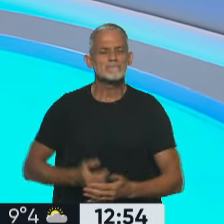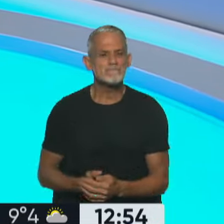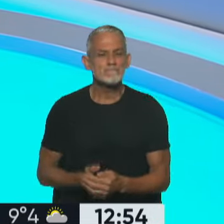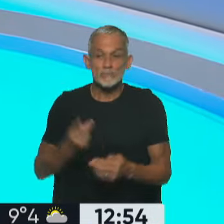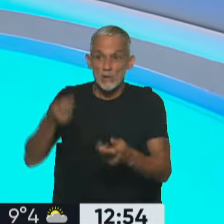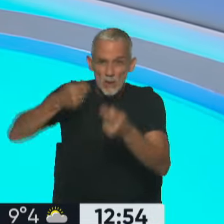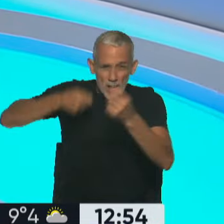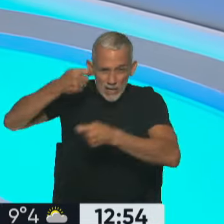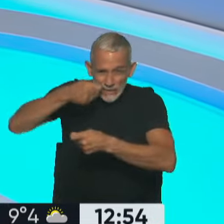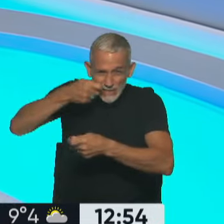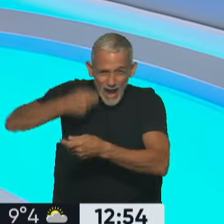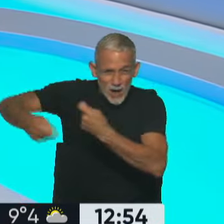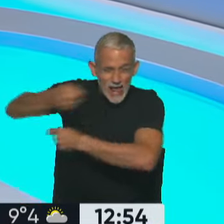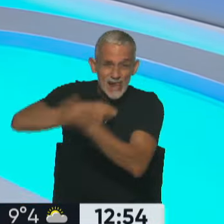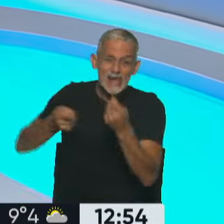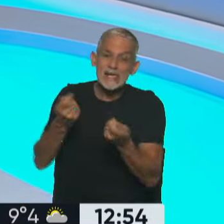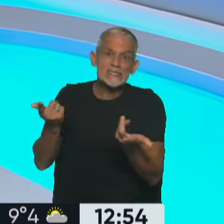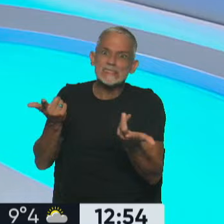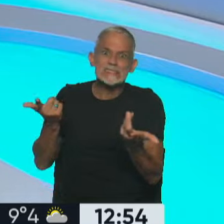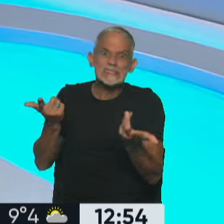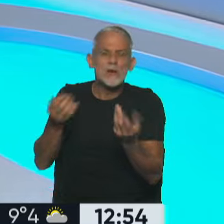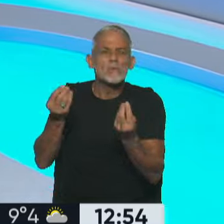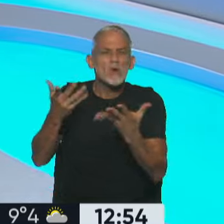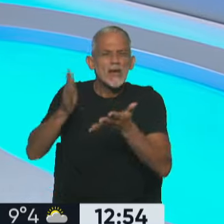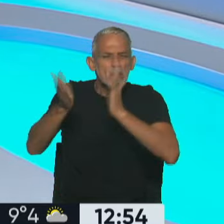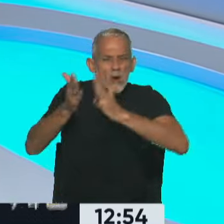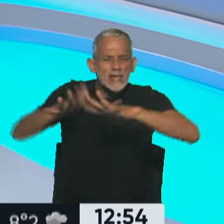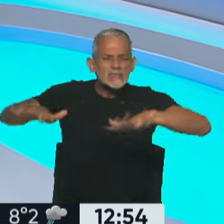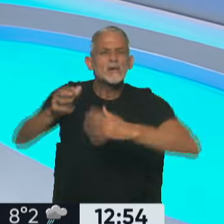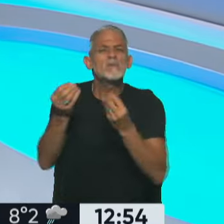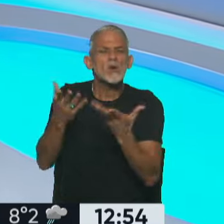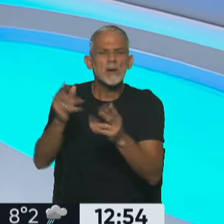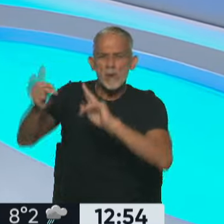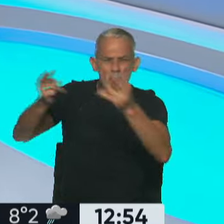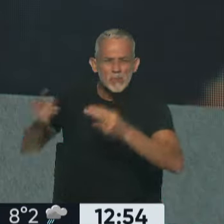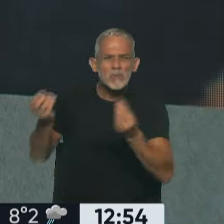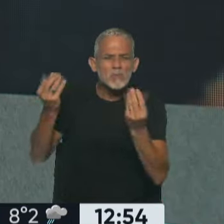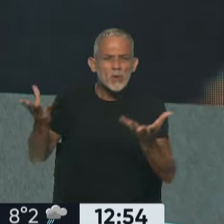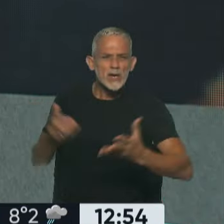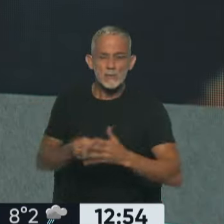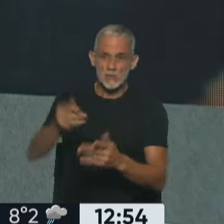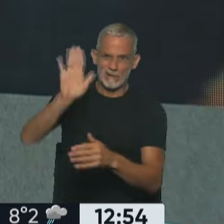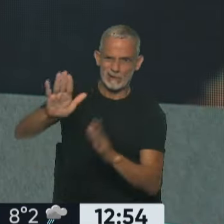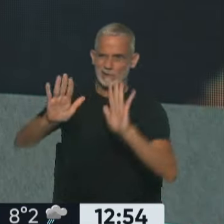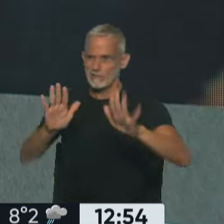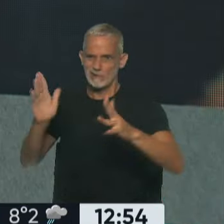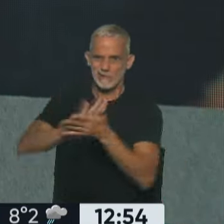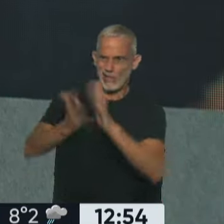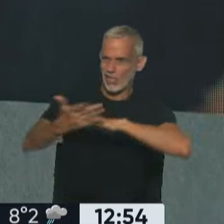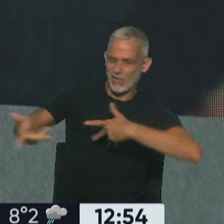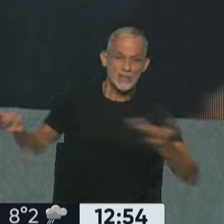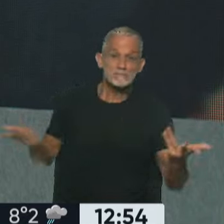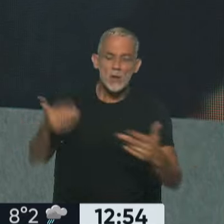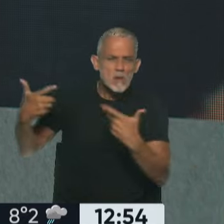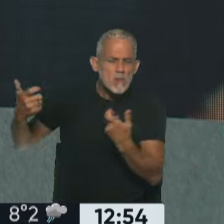el narcotráfico ingresa a esta ciudad? ¿Por qué la violencia narco? ¿Por qué tantos muertos? ¿Por qué tanta venganza? ¿Por qué tantos tiros? Digo,